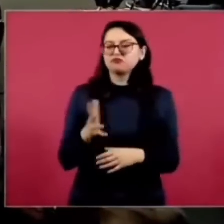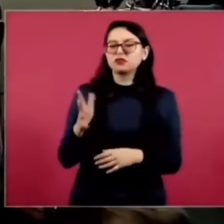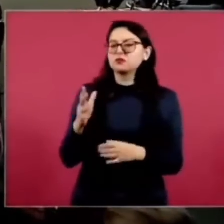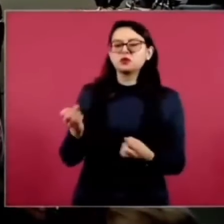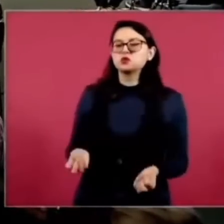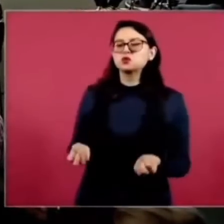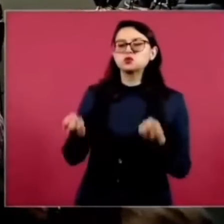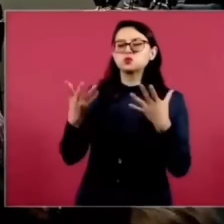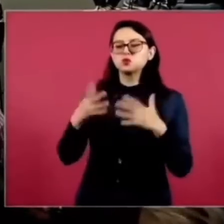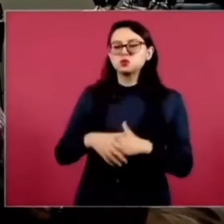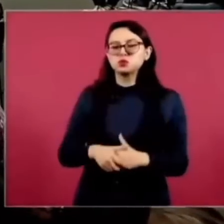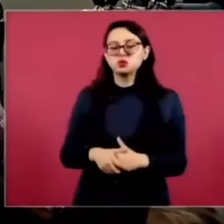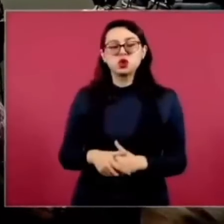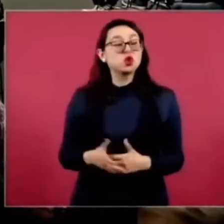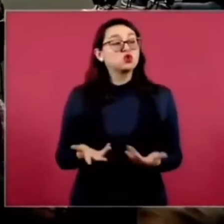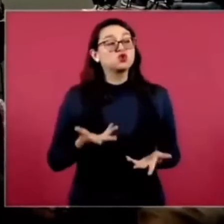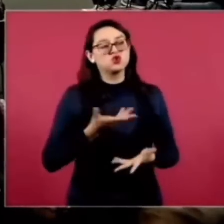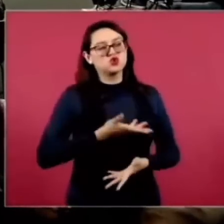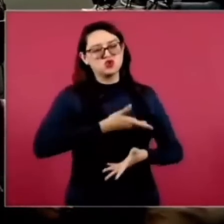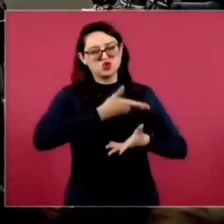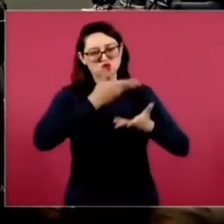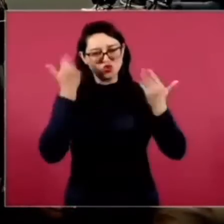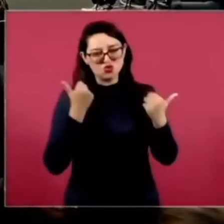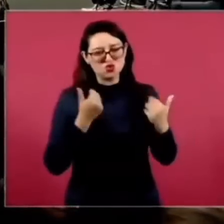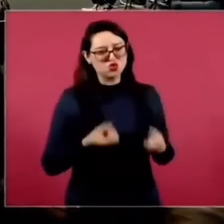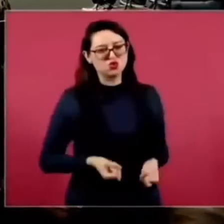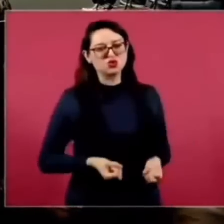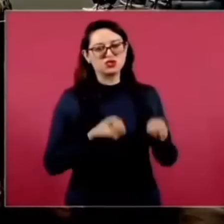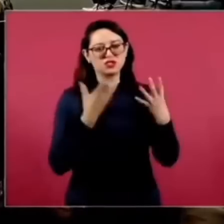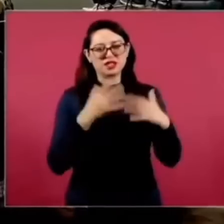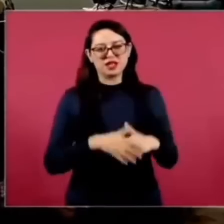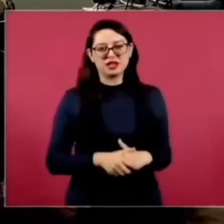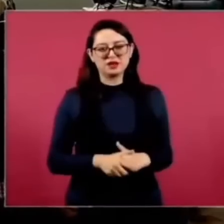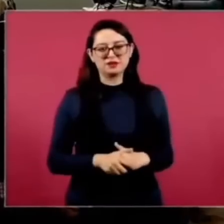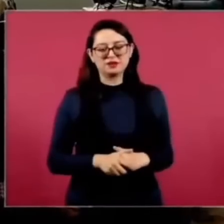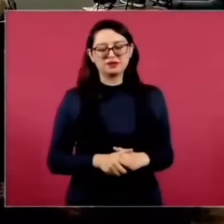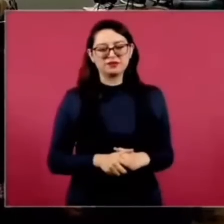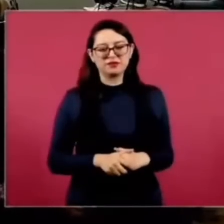¿cuántos abogados tiene? no lo tengo en este momento. ¿Puedo? ¿Cuántos tiene usted?